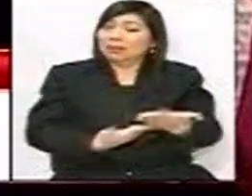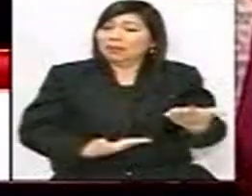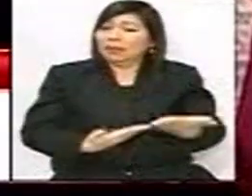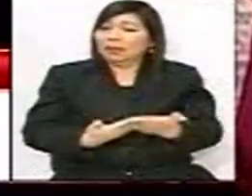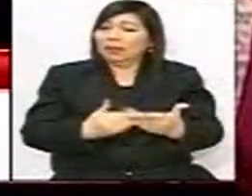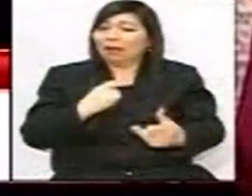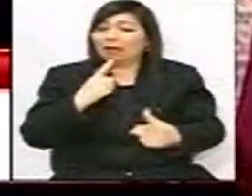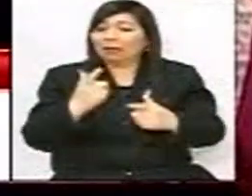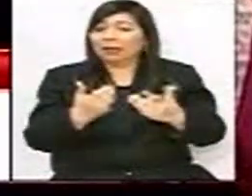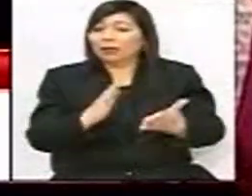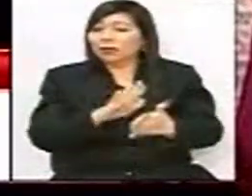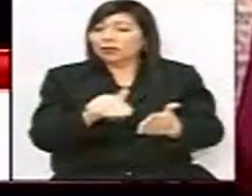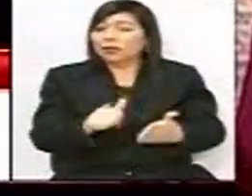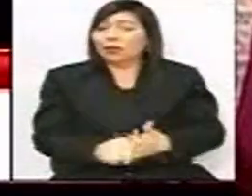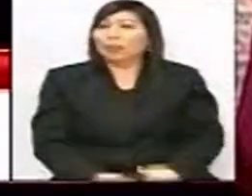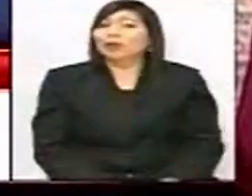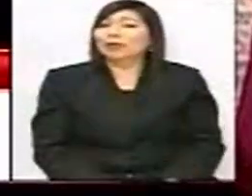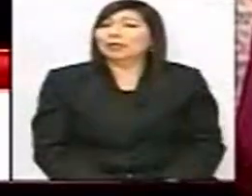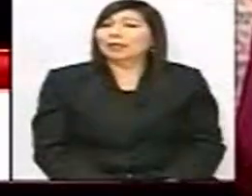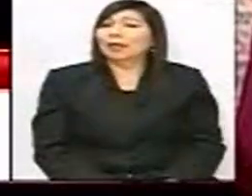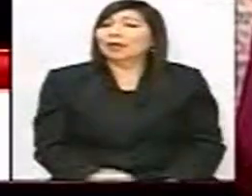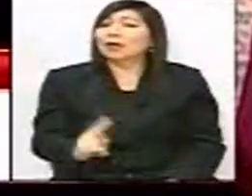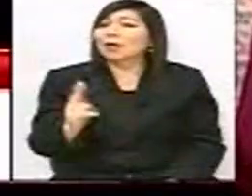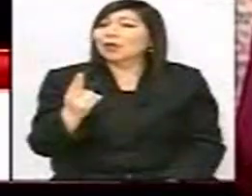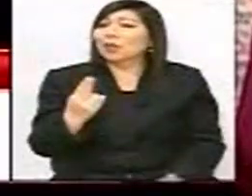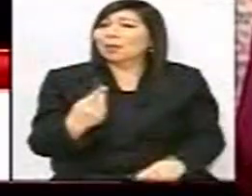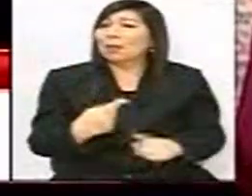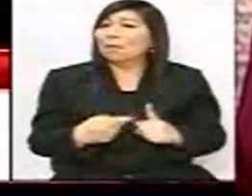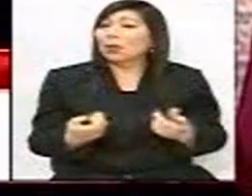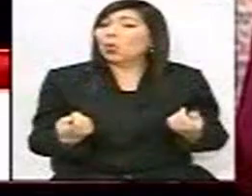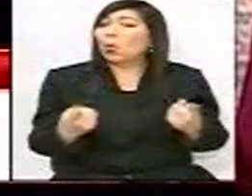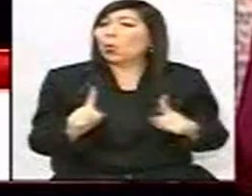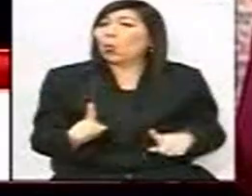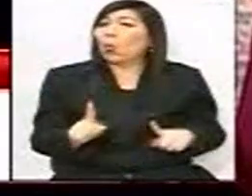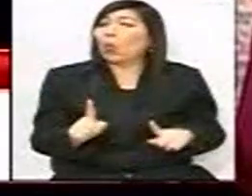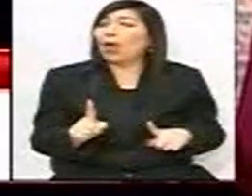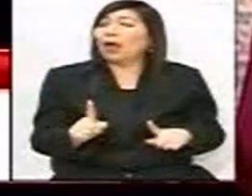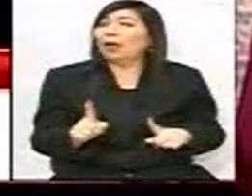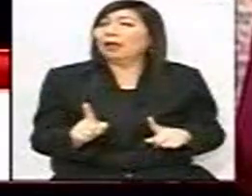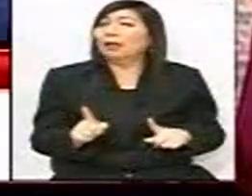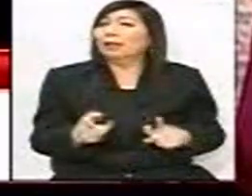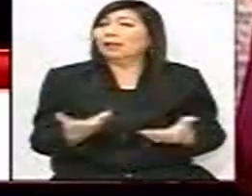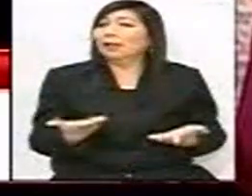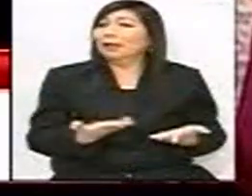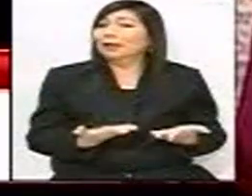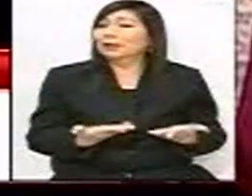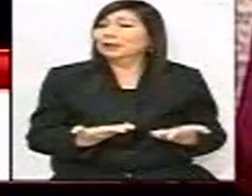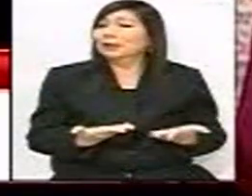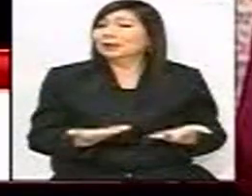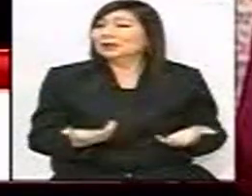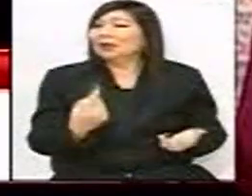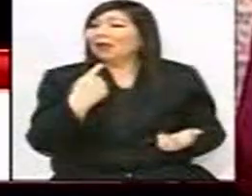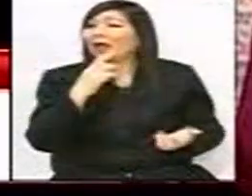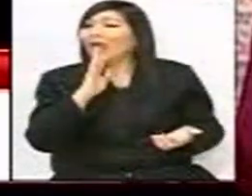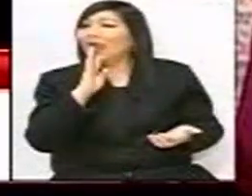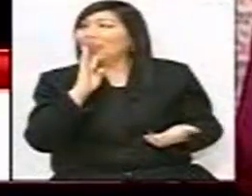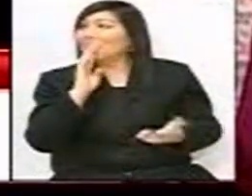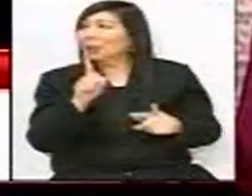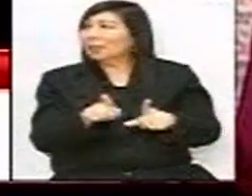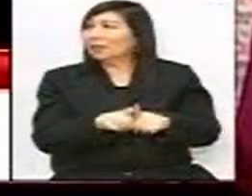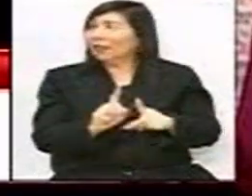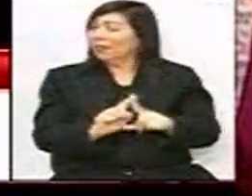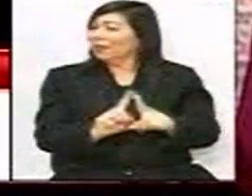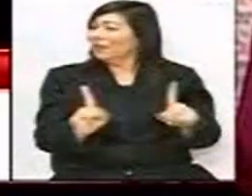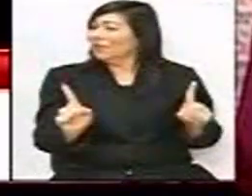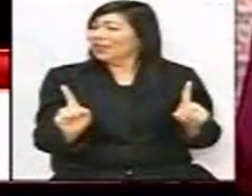se grita de todo en nombre de la corrupción y cuando toca con cajón o toca con guitarra, la música